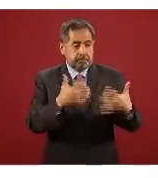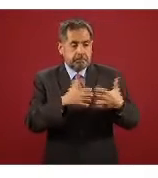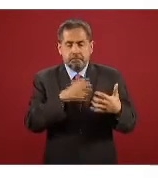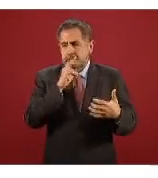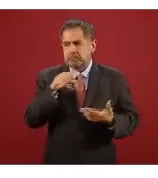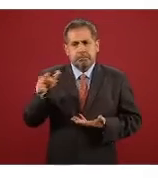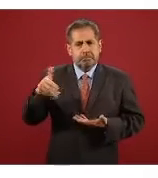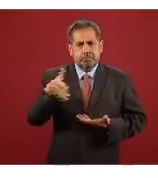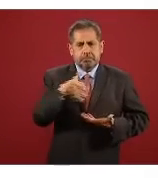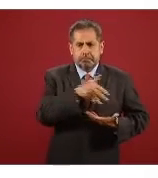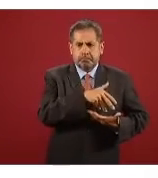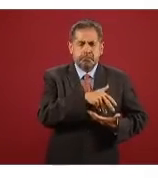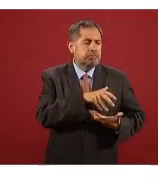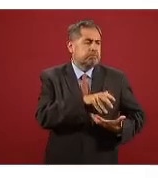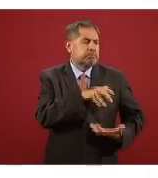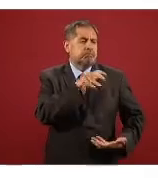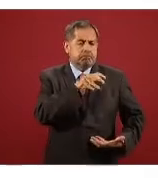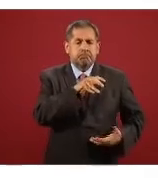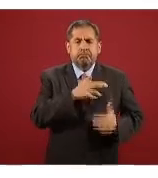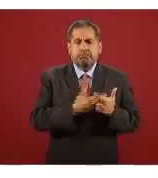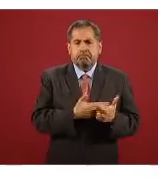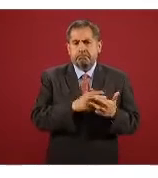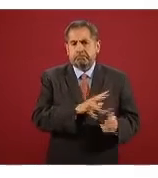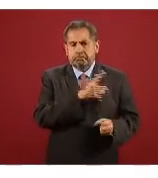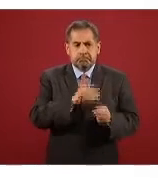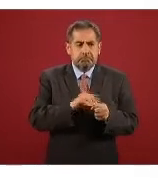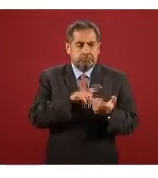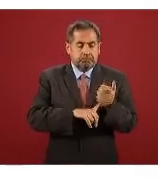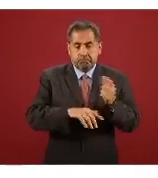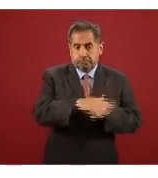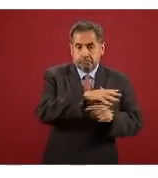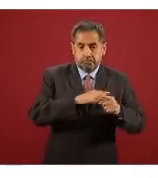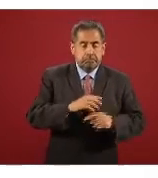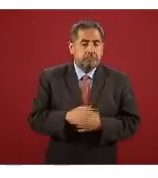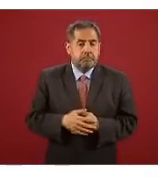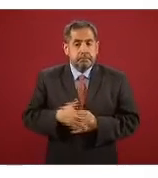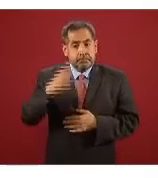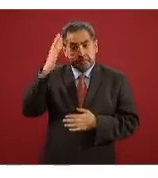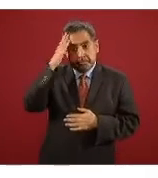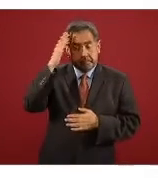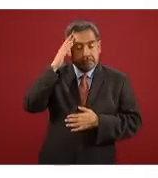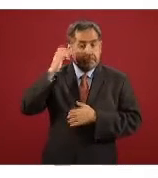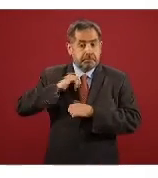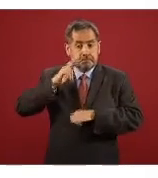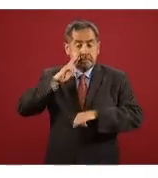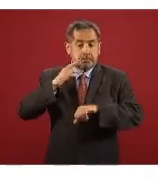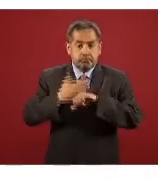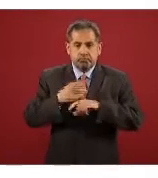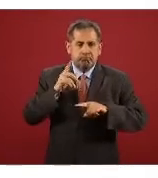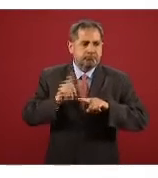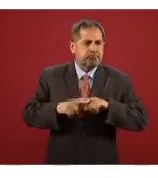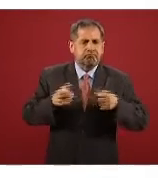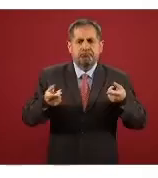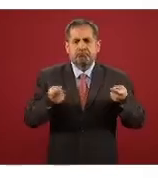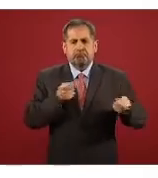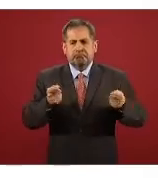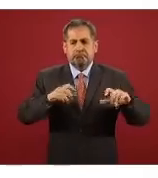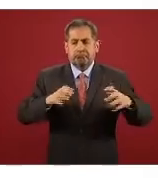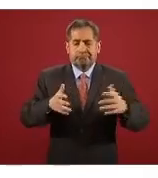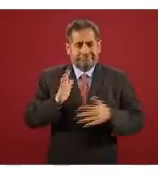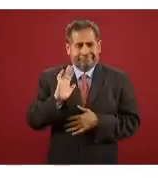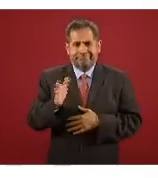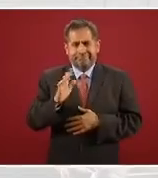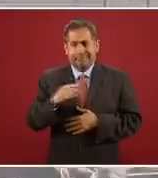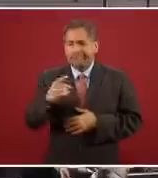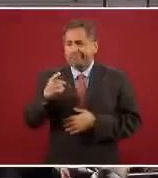para reducir los costos y era contratado por las personas de la zona. El líder del cártel tenía, también ya hay órdenes de aprehensión,